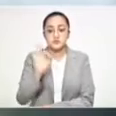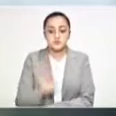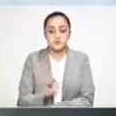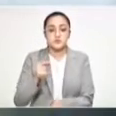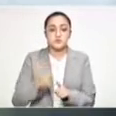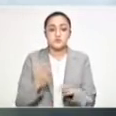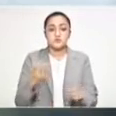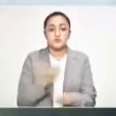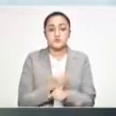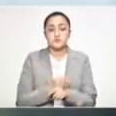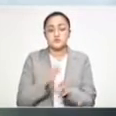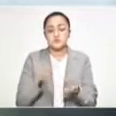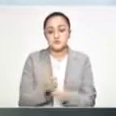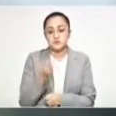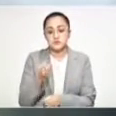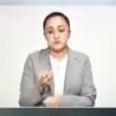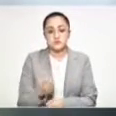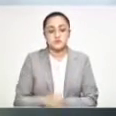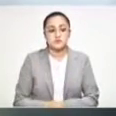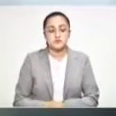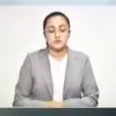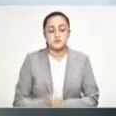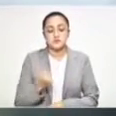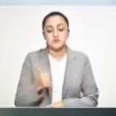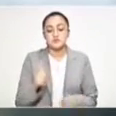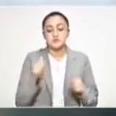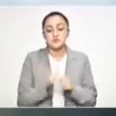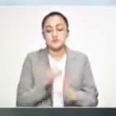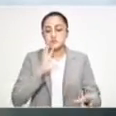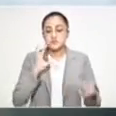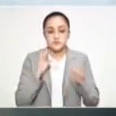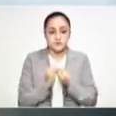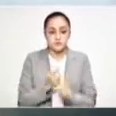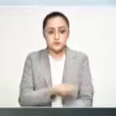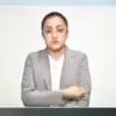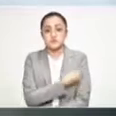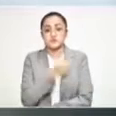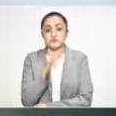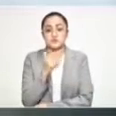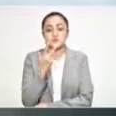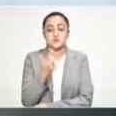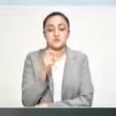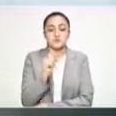81.38% lo que hemos alcanzado hasta el momento, y con esquema completo el